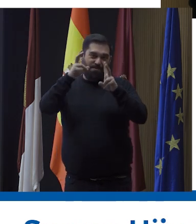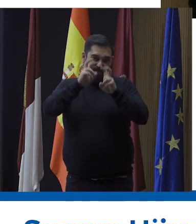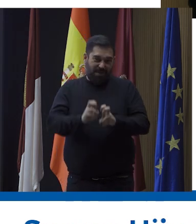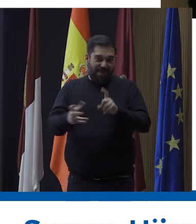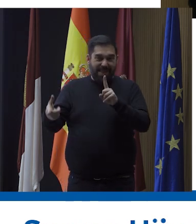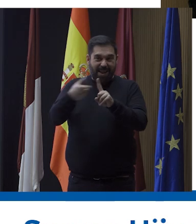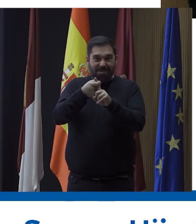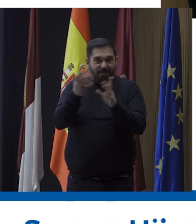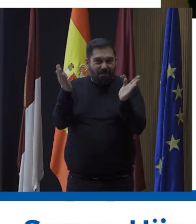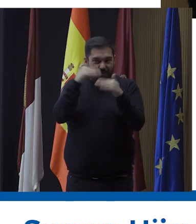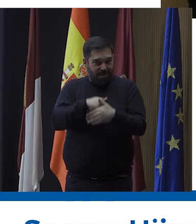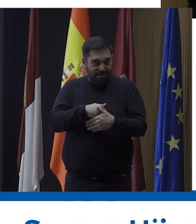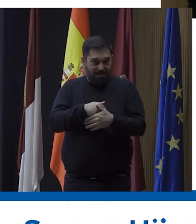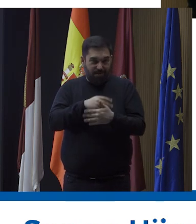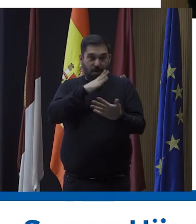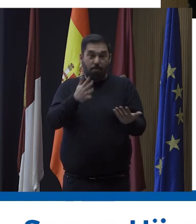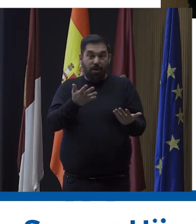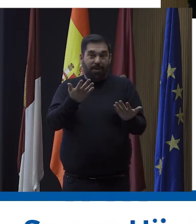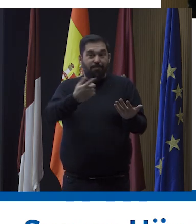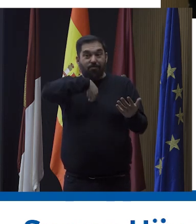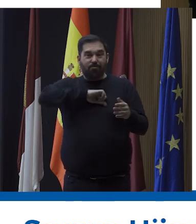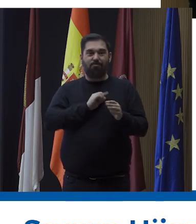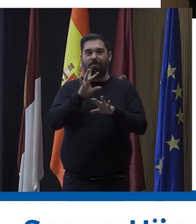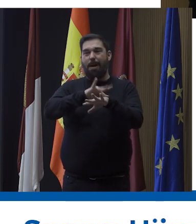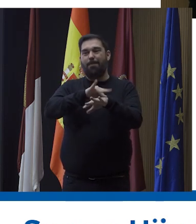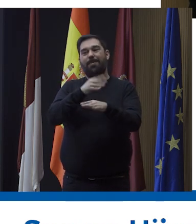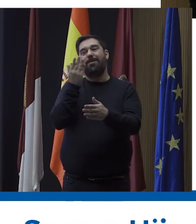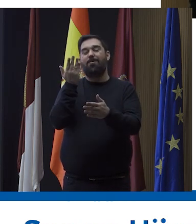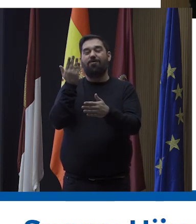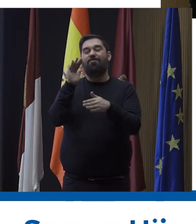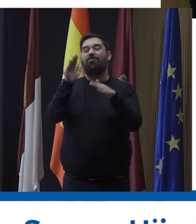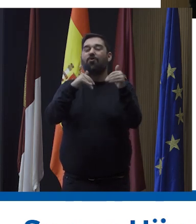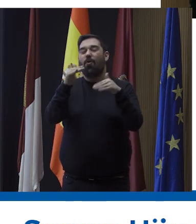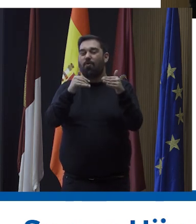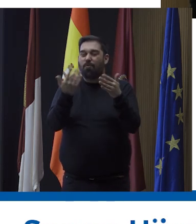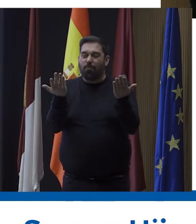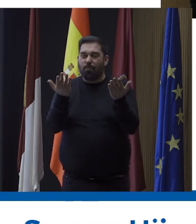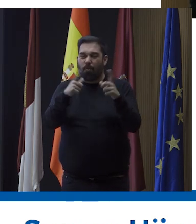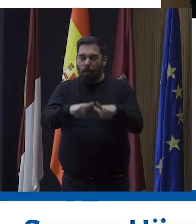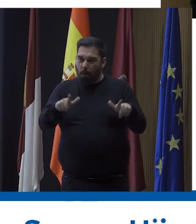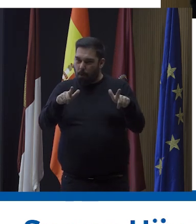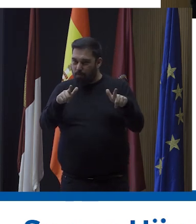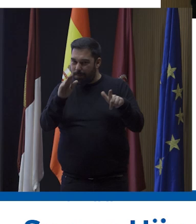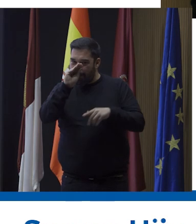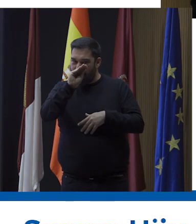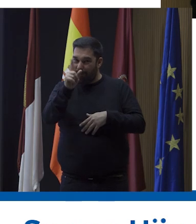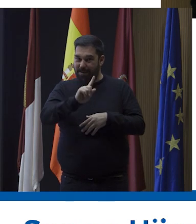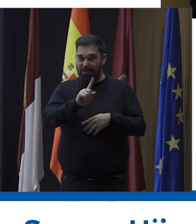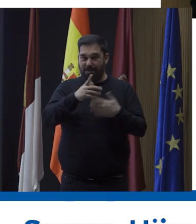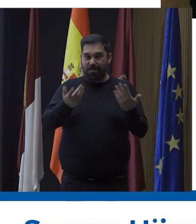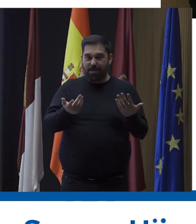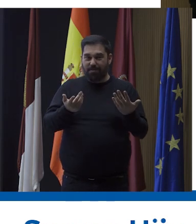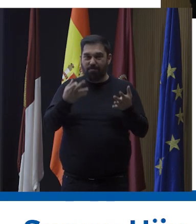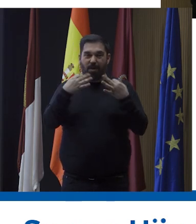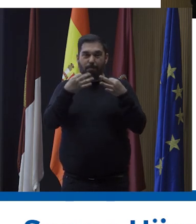está infradiagnosticada? Porque no consultamos por ello. No lo debemos de considerar como algo normal, ¿vale? Y muchas veces el problema es que se